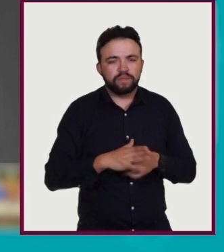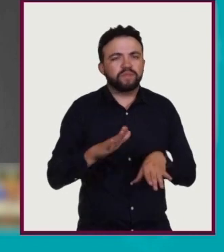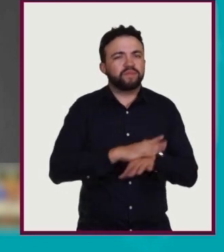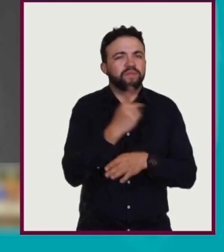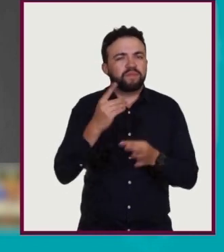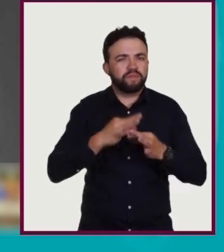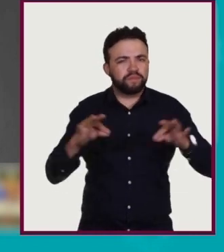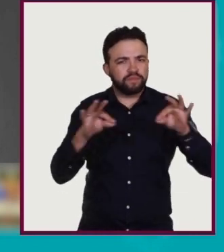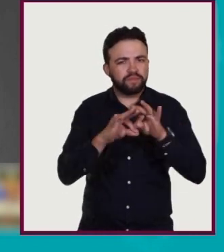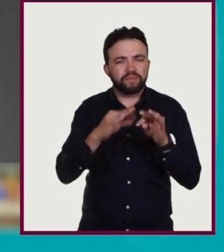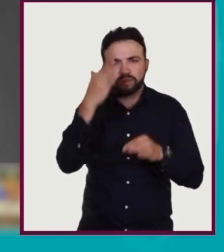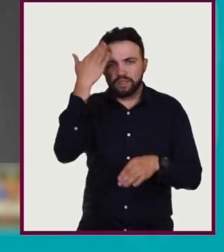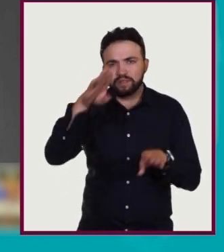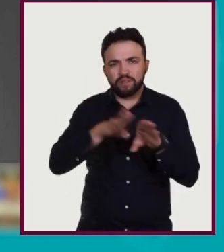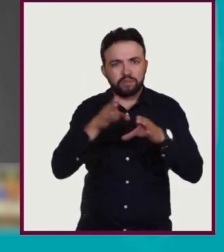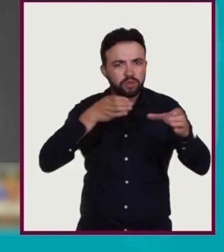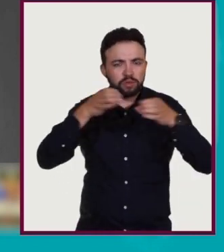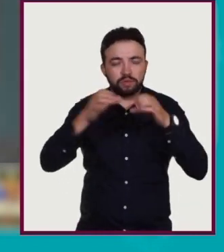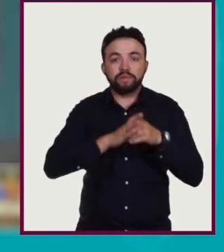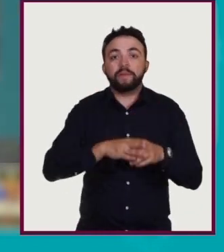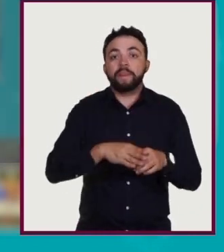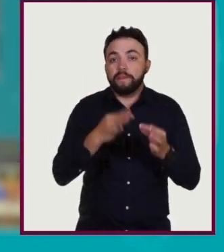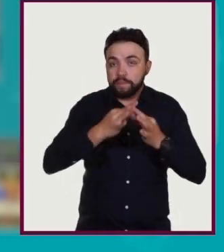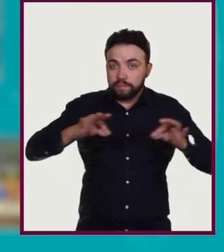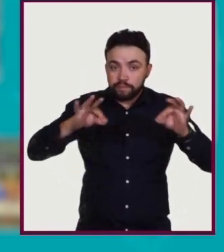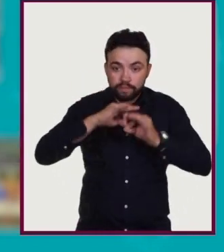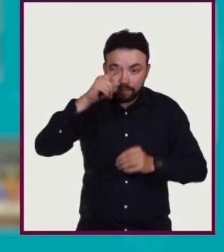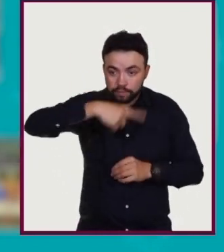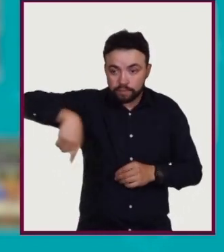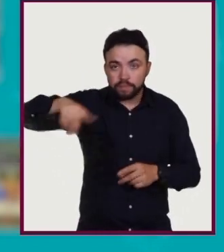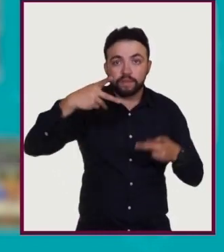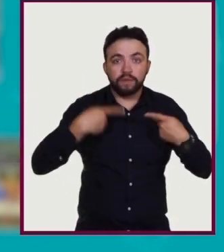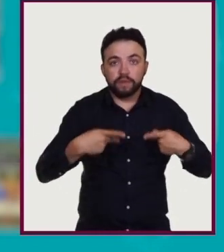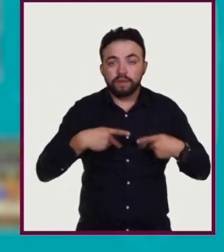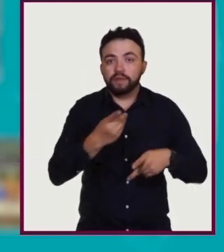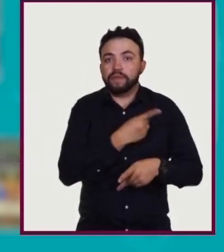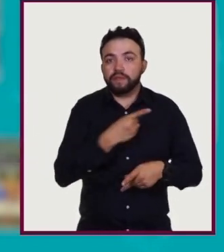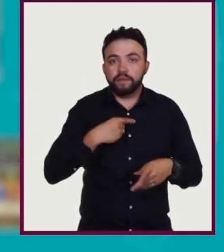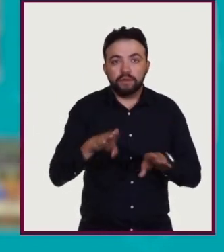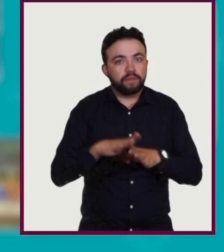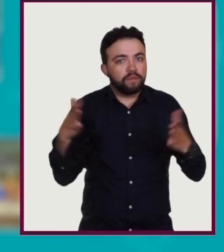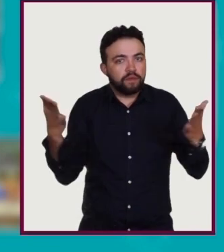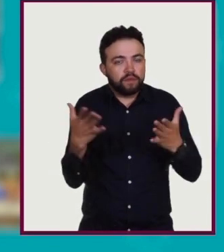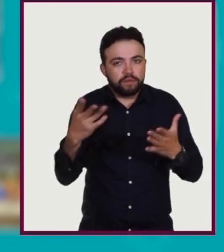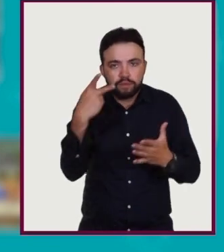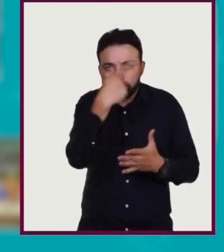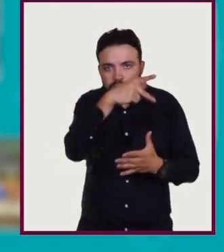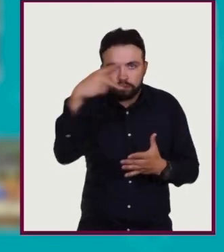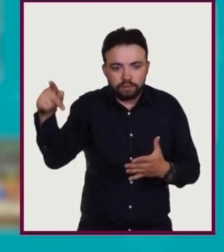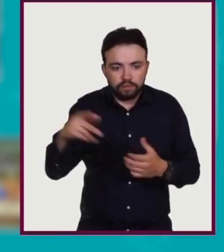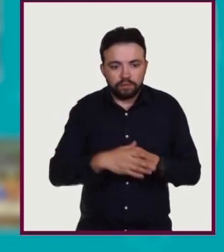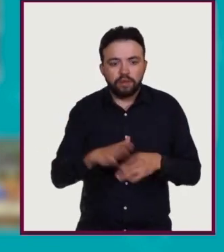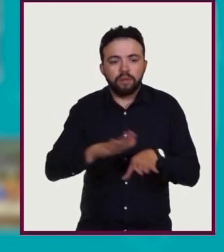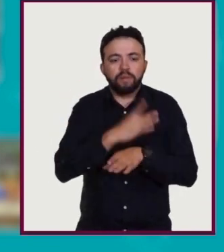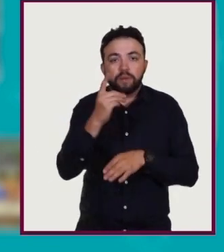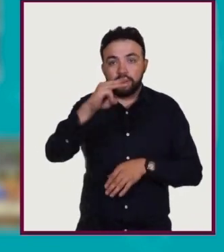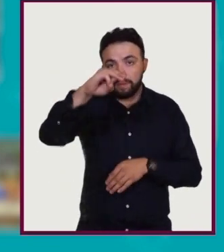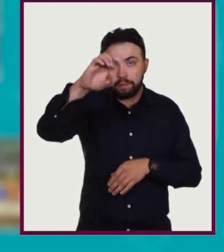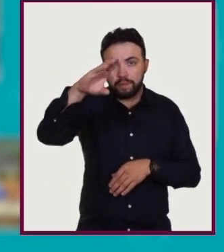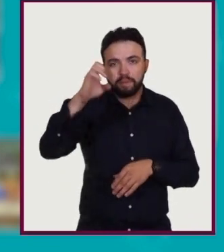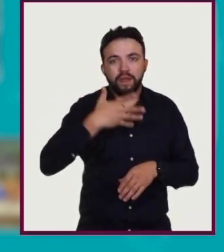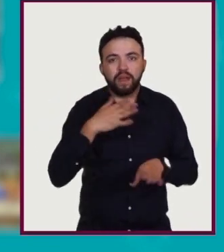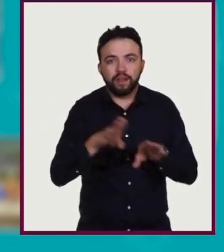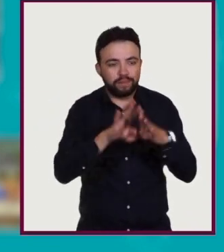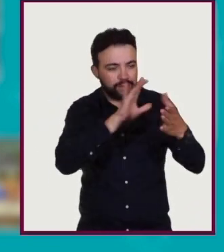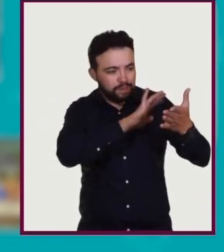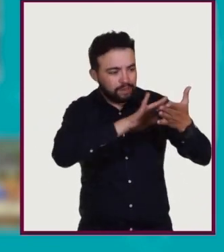importante saber comunicar? Es muy importante que las personas sepan hacer y circular memes porque los memes generan